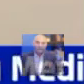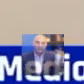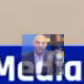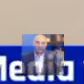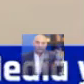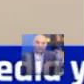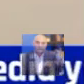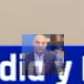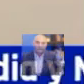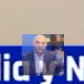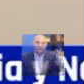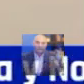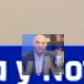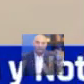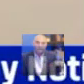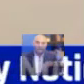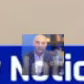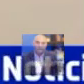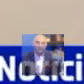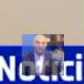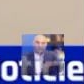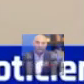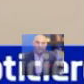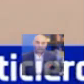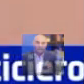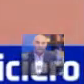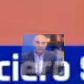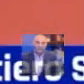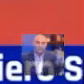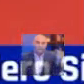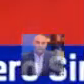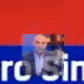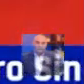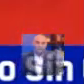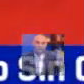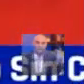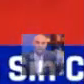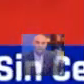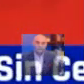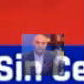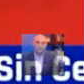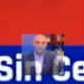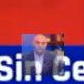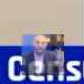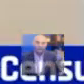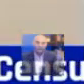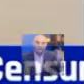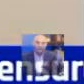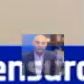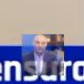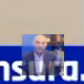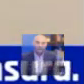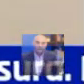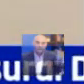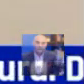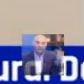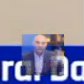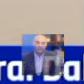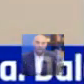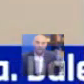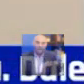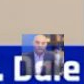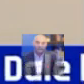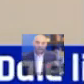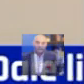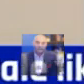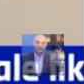reconocimiento que hoy hizo Marcelo Ebrard frente al presidente Andrés Manuel López Obrador para reconocer al señor Riccardi. Me da mucho gusto saludar